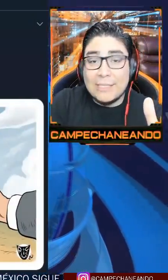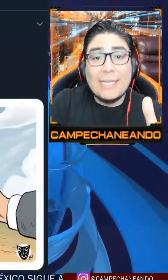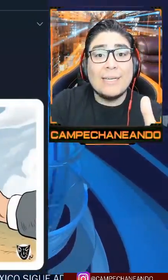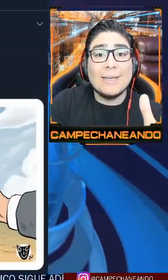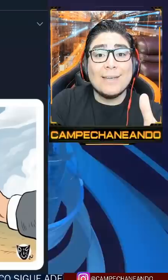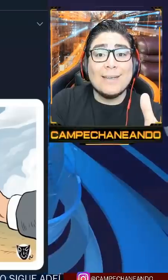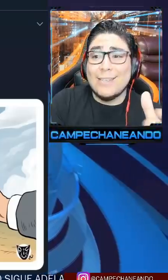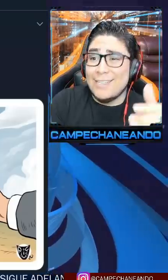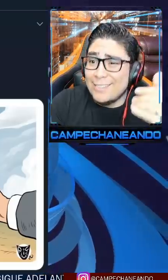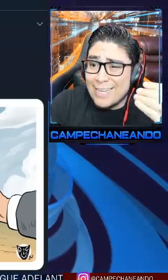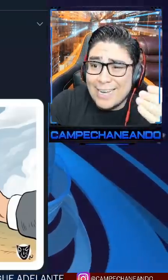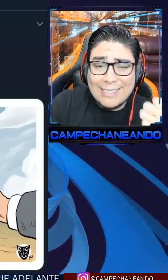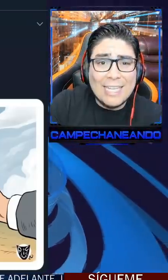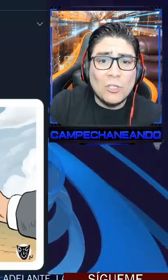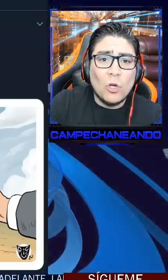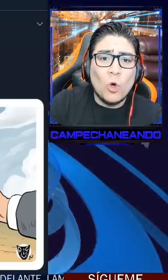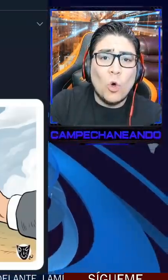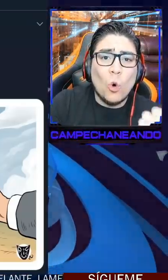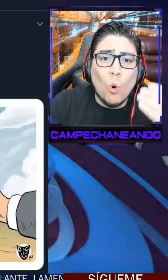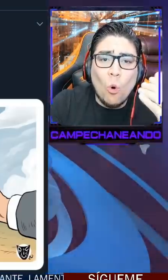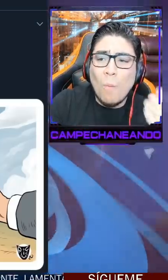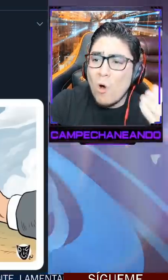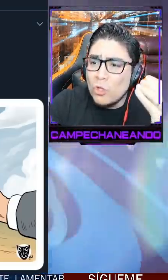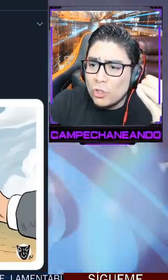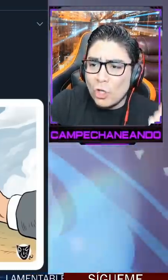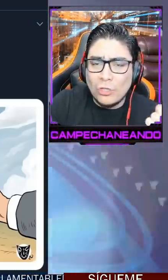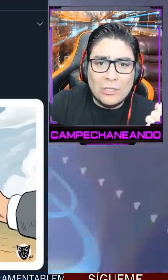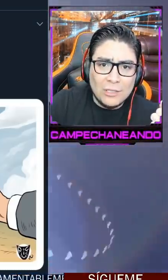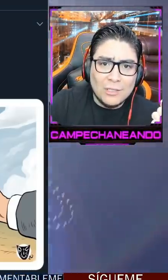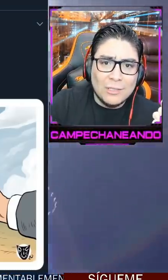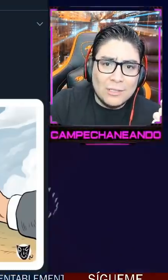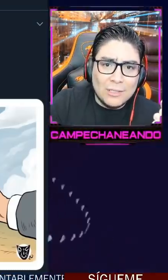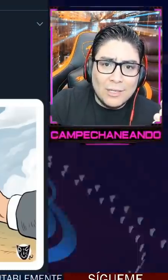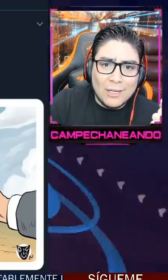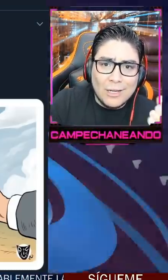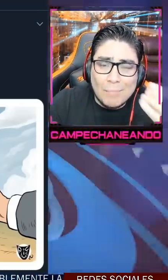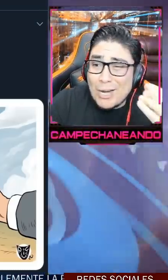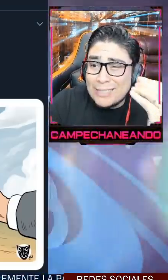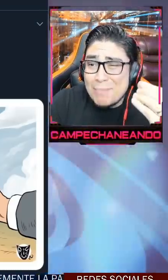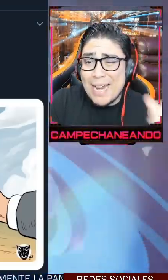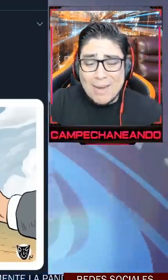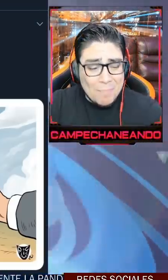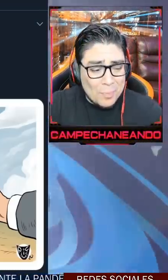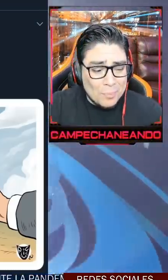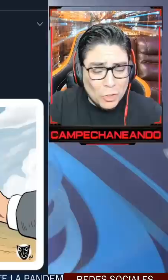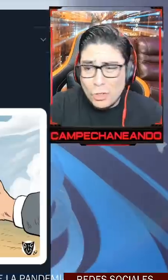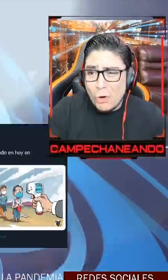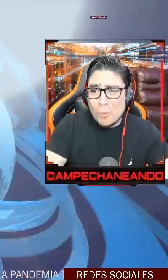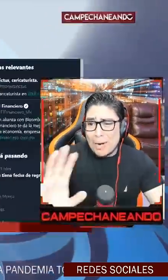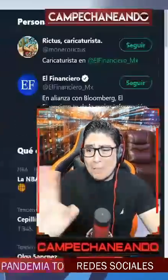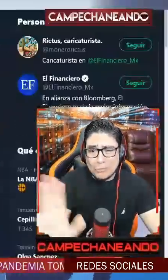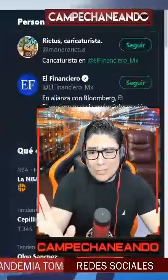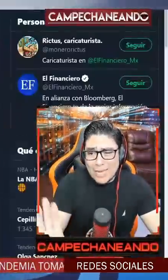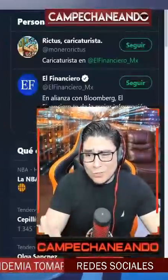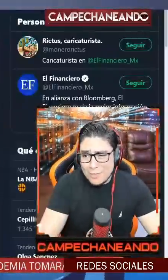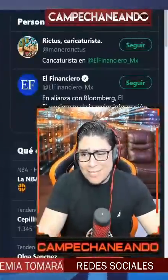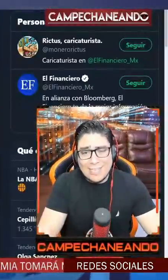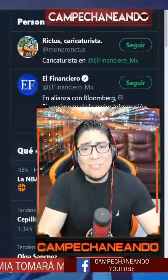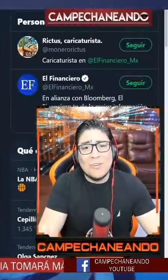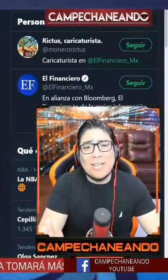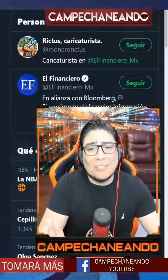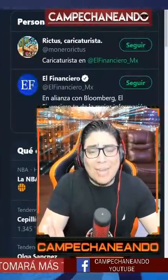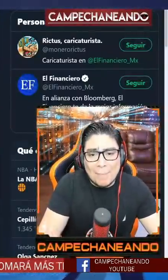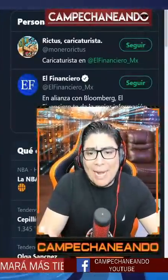esto y si se están haciendo un montón pero así miren no solo programas sociales